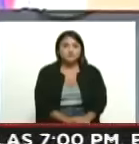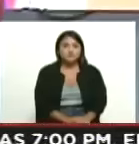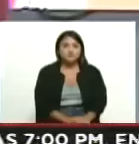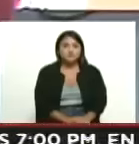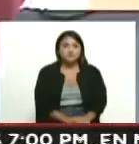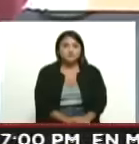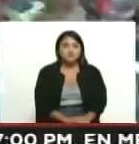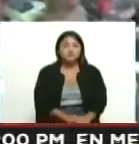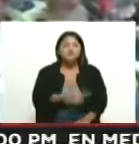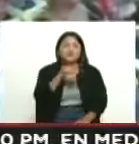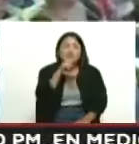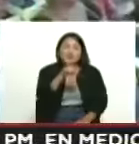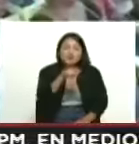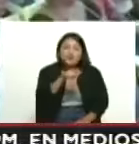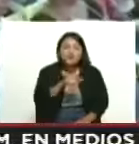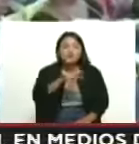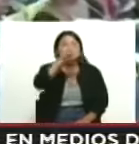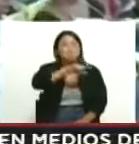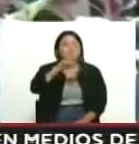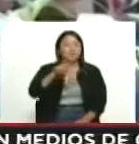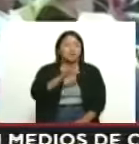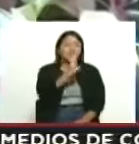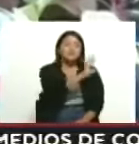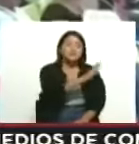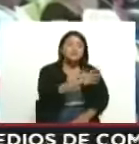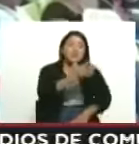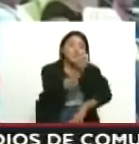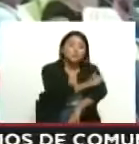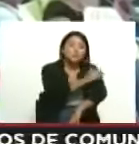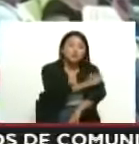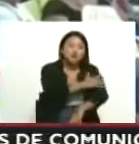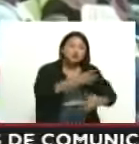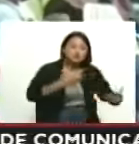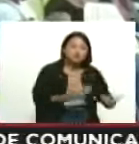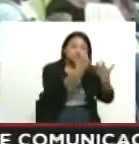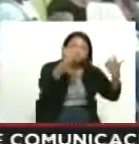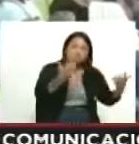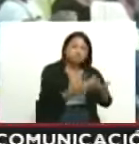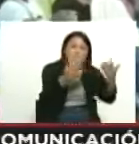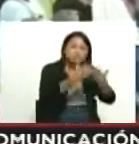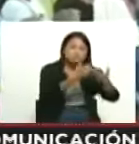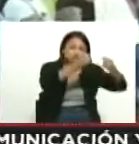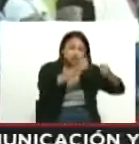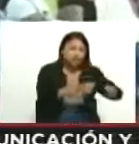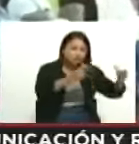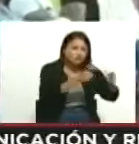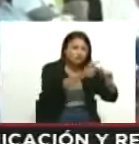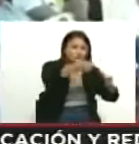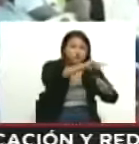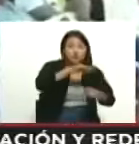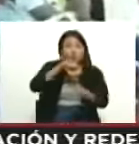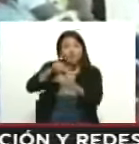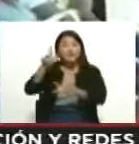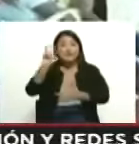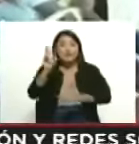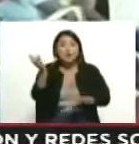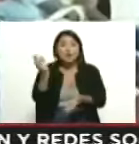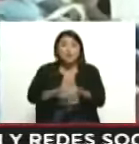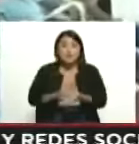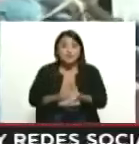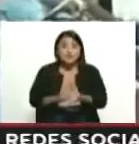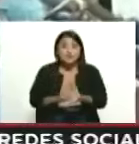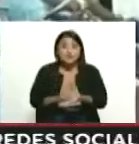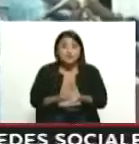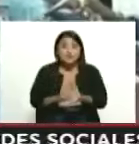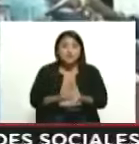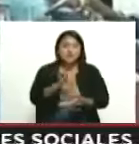una alianza de los violentos, de la oposición más violenta, más extrema, en contra del país otra vez. Pero yo les voy a